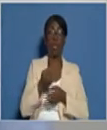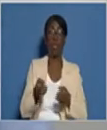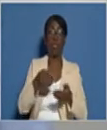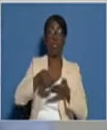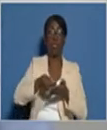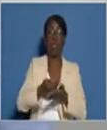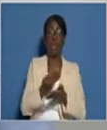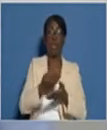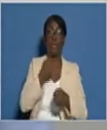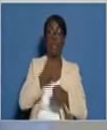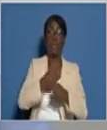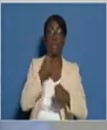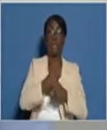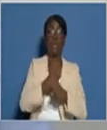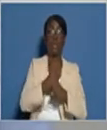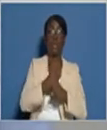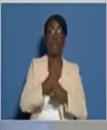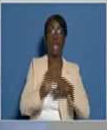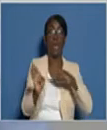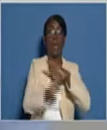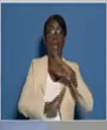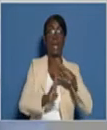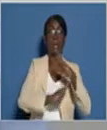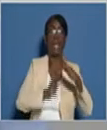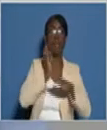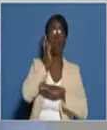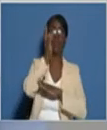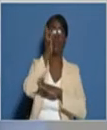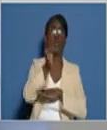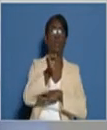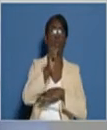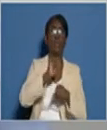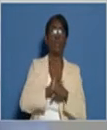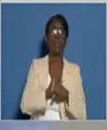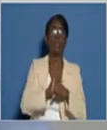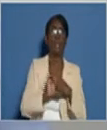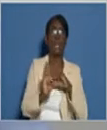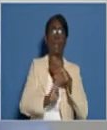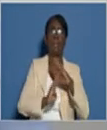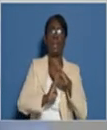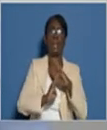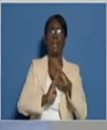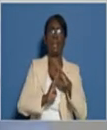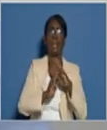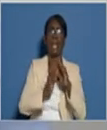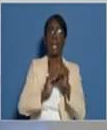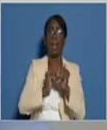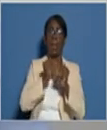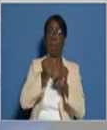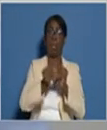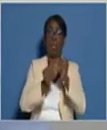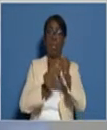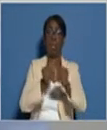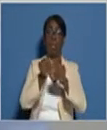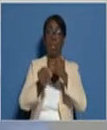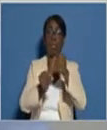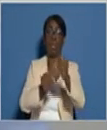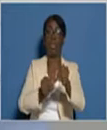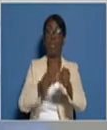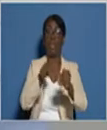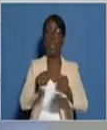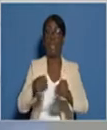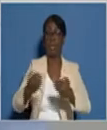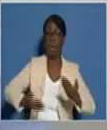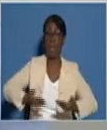nuevos empleos en base al futuro del trabajo y en base al retorno gradual y progresivo de los trabajadores y de